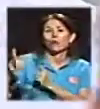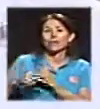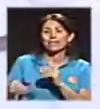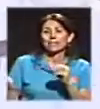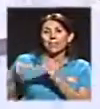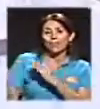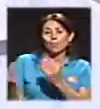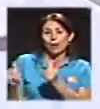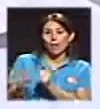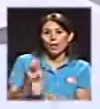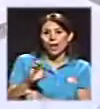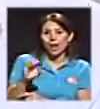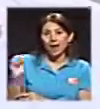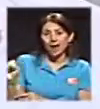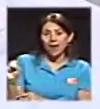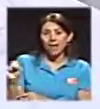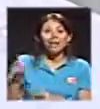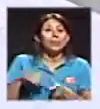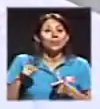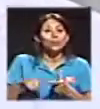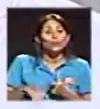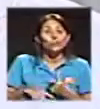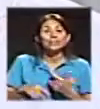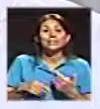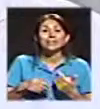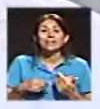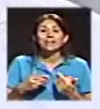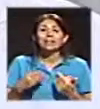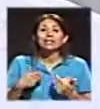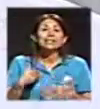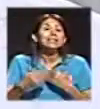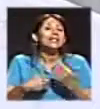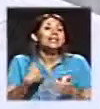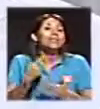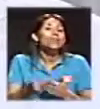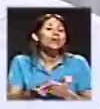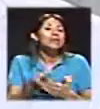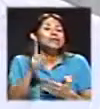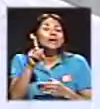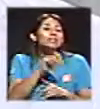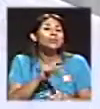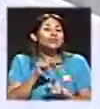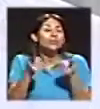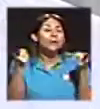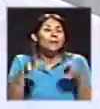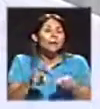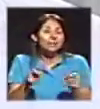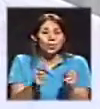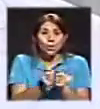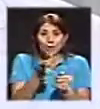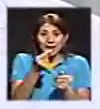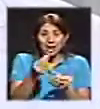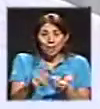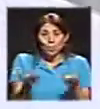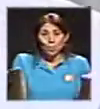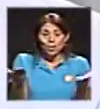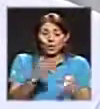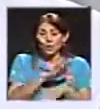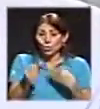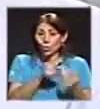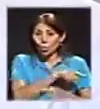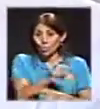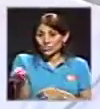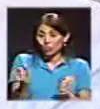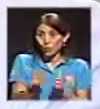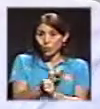y una recarga eventual sobre el erario público más grande, porque todos estos regímenes son con garantía estatal.